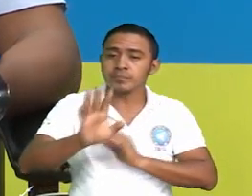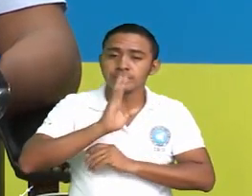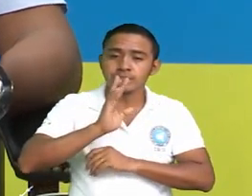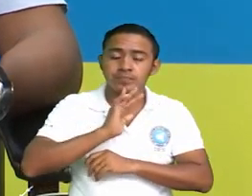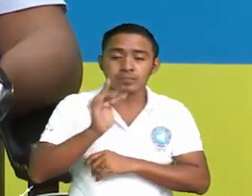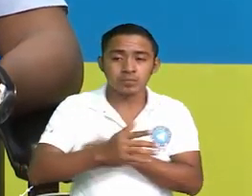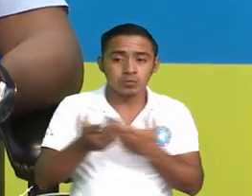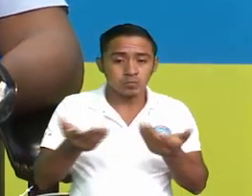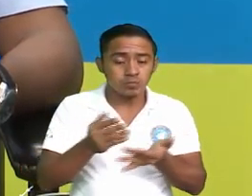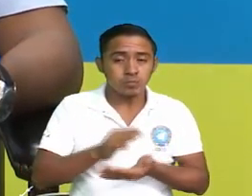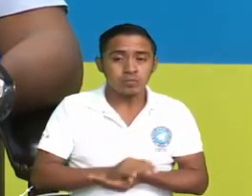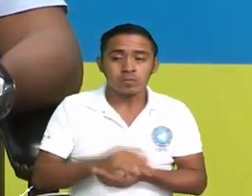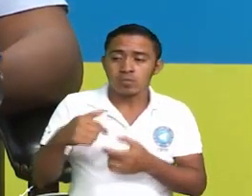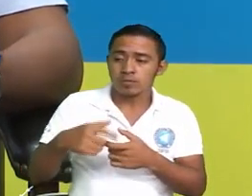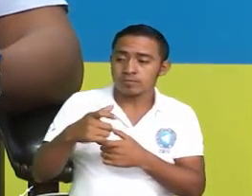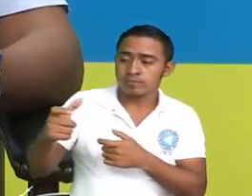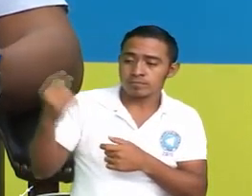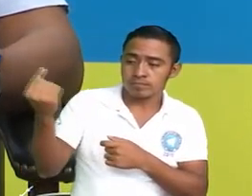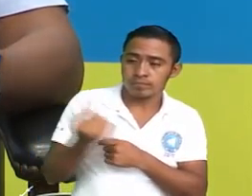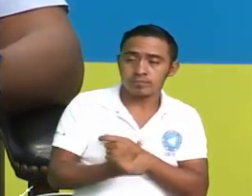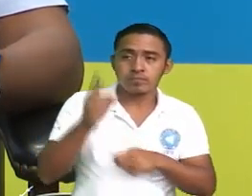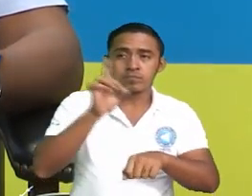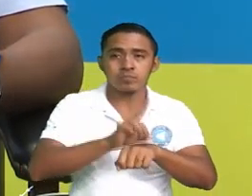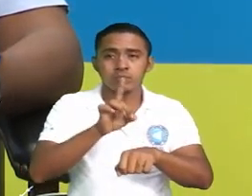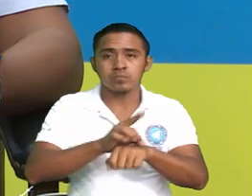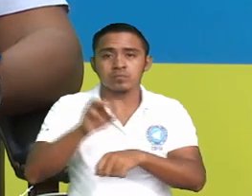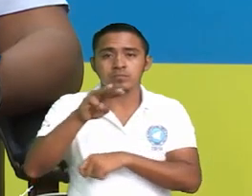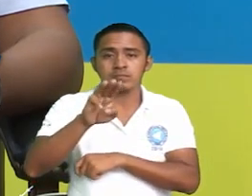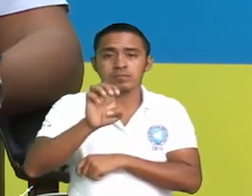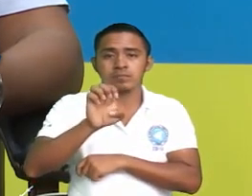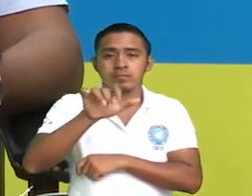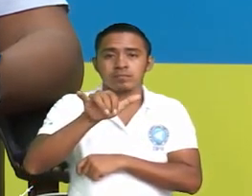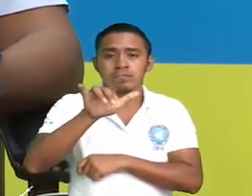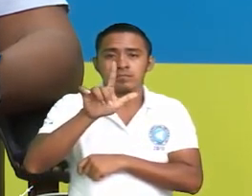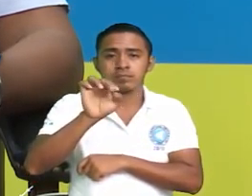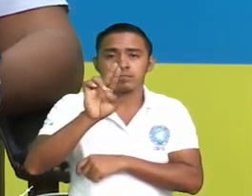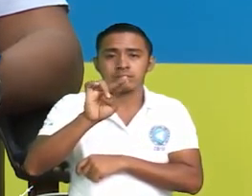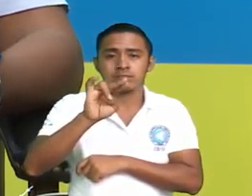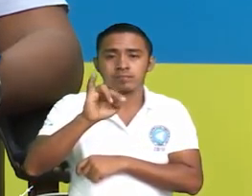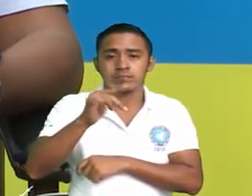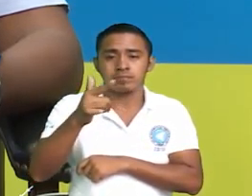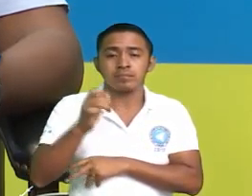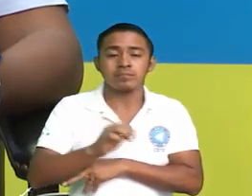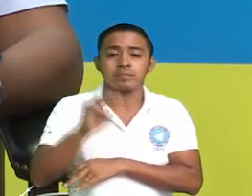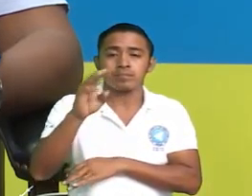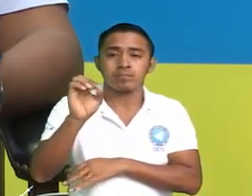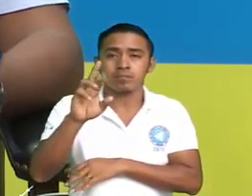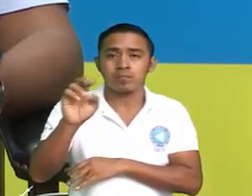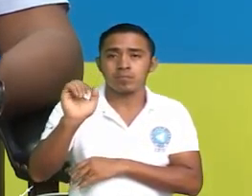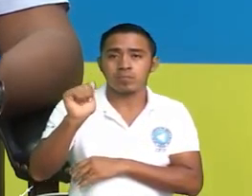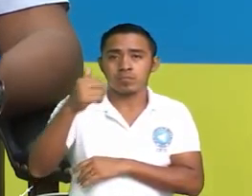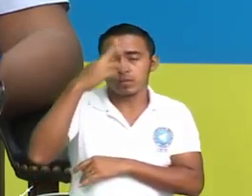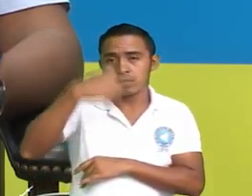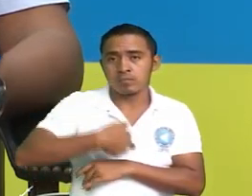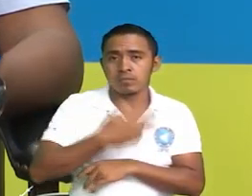vacunación, hemos invitado hoy a la doctora Maylin Mora, quien es responsable del programa